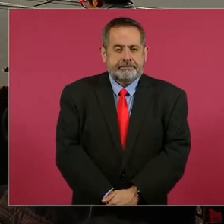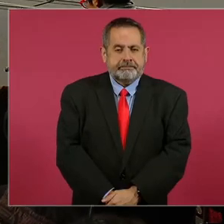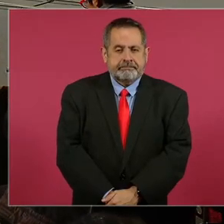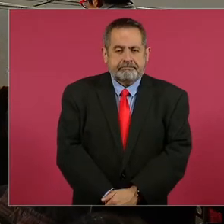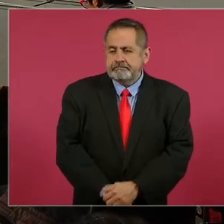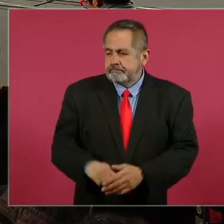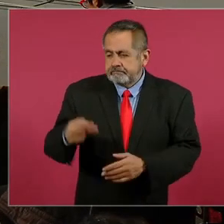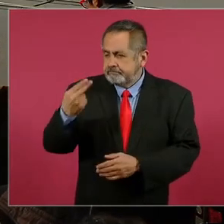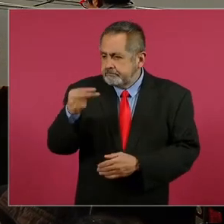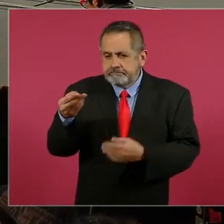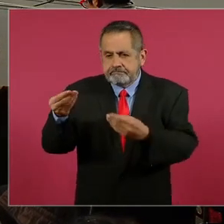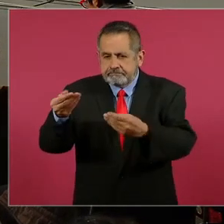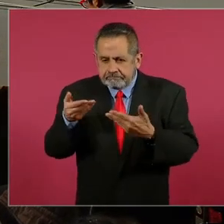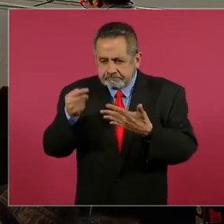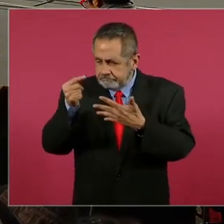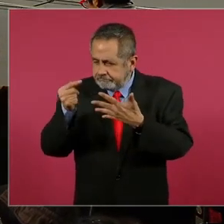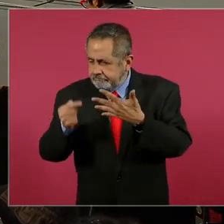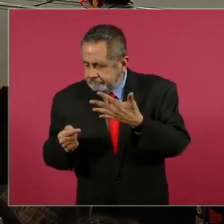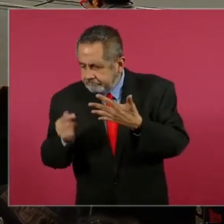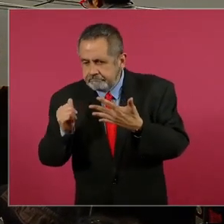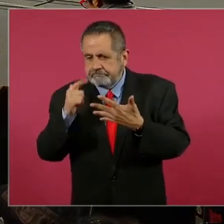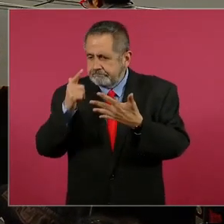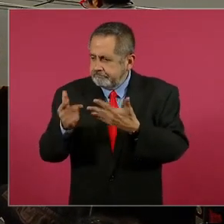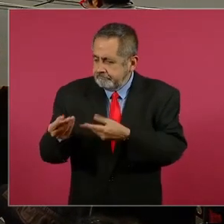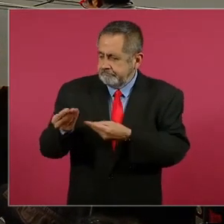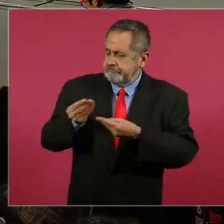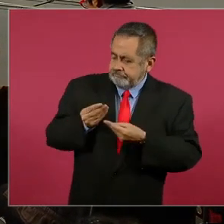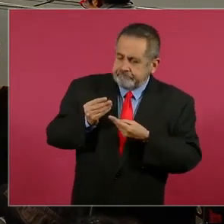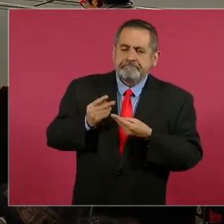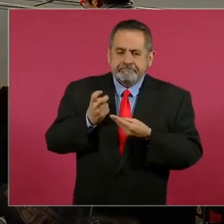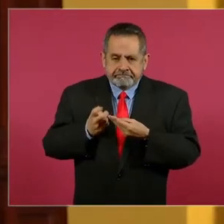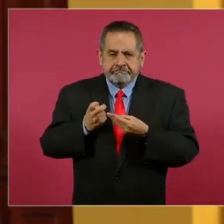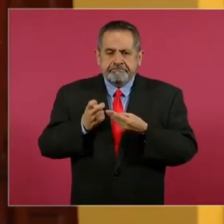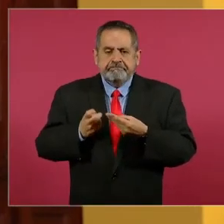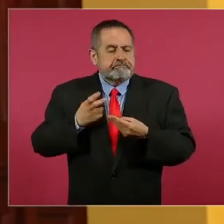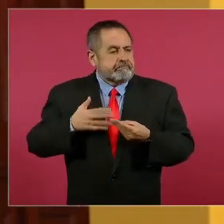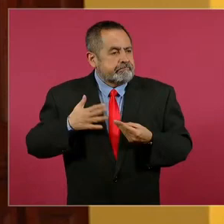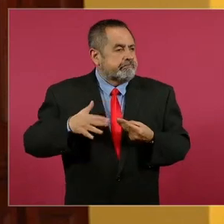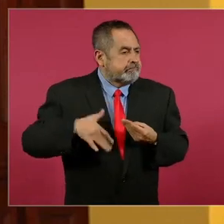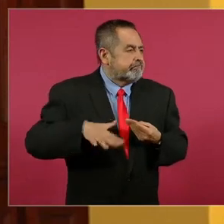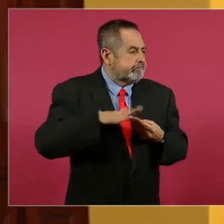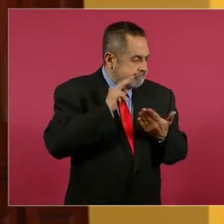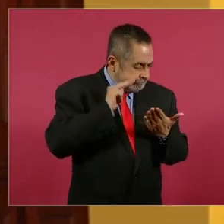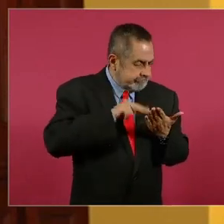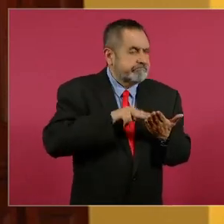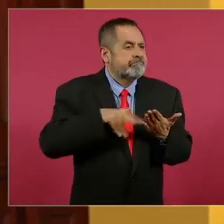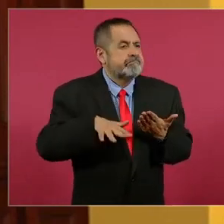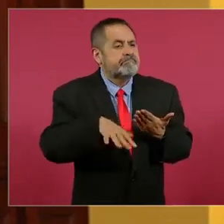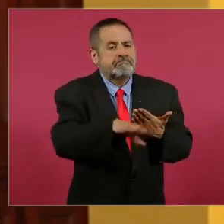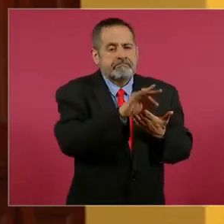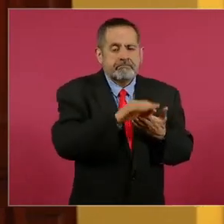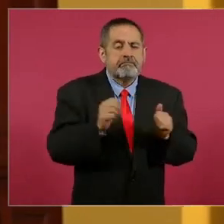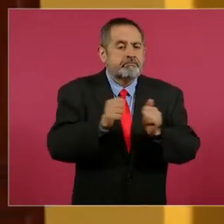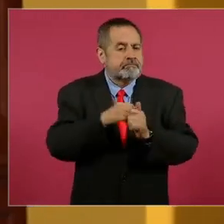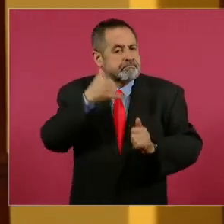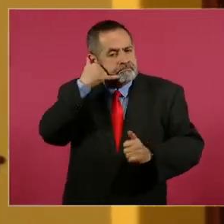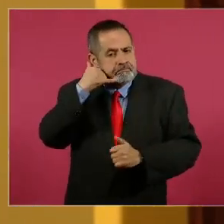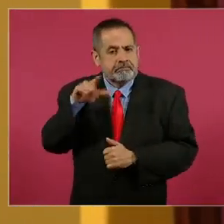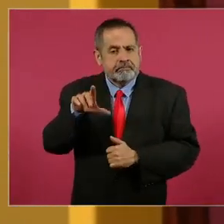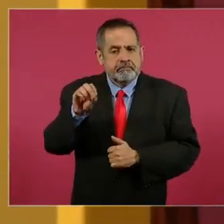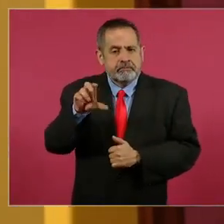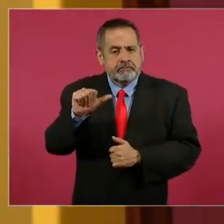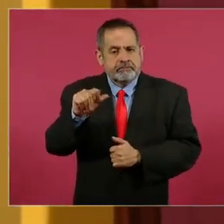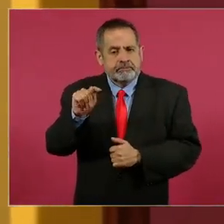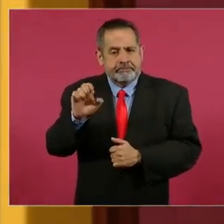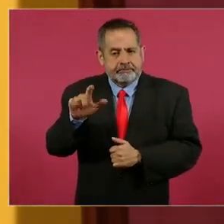otras personas que puedan aportar mayor información. Todo eso se recibe a través de Locatel y también